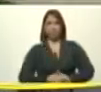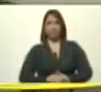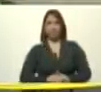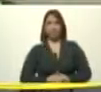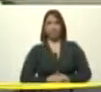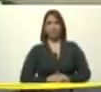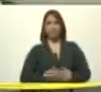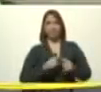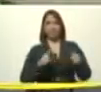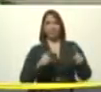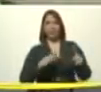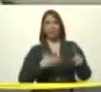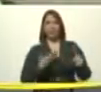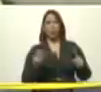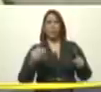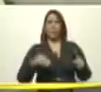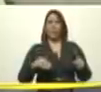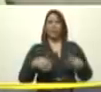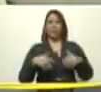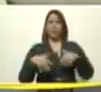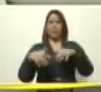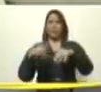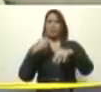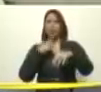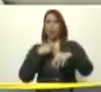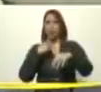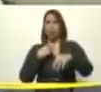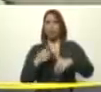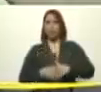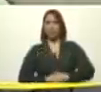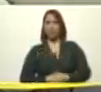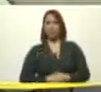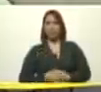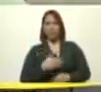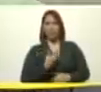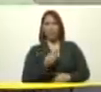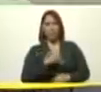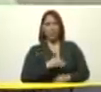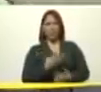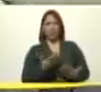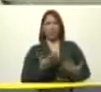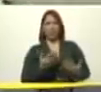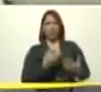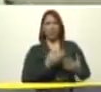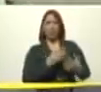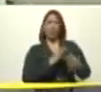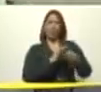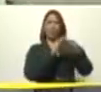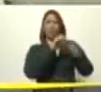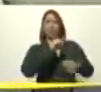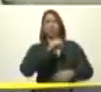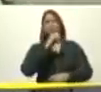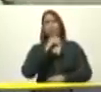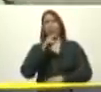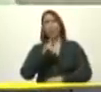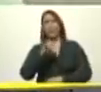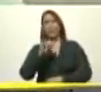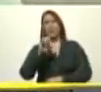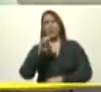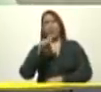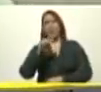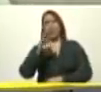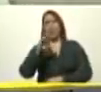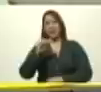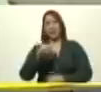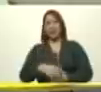pero pudo más el ejército rojo pudo más la unión soviética y pudo más la